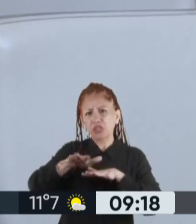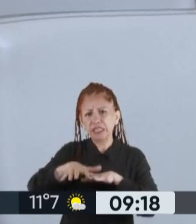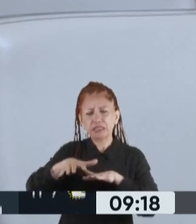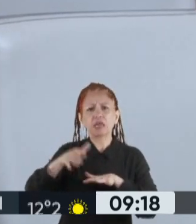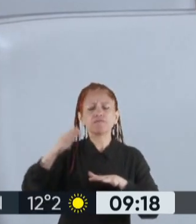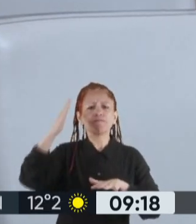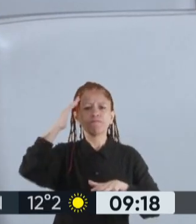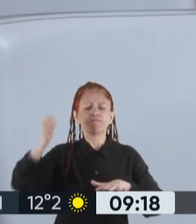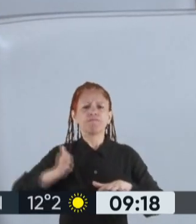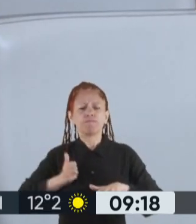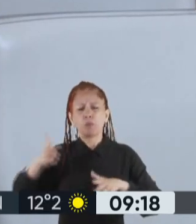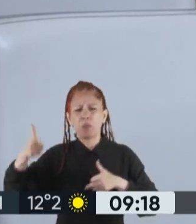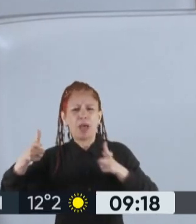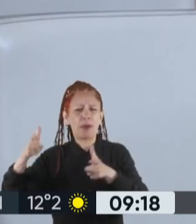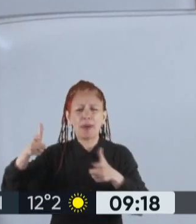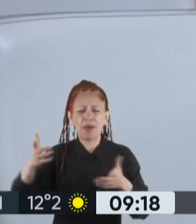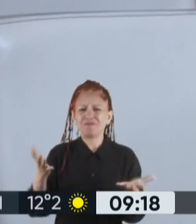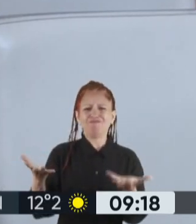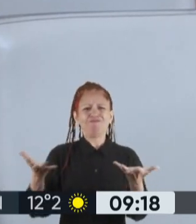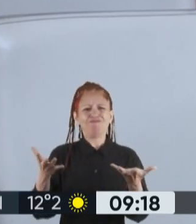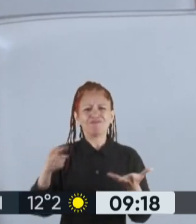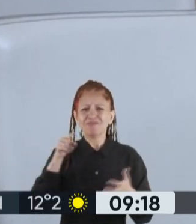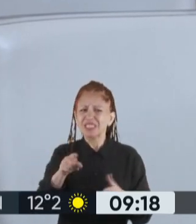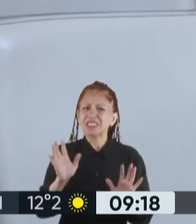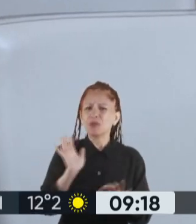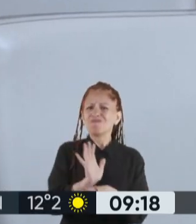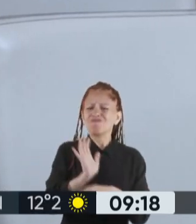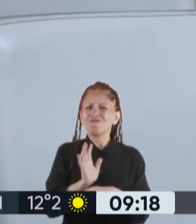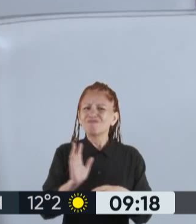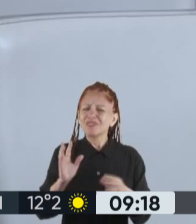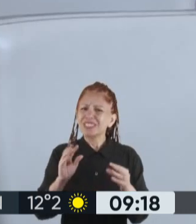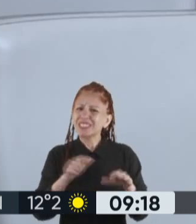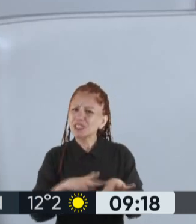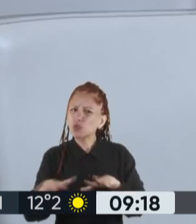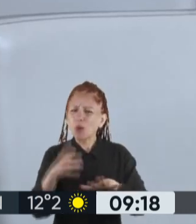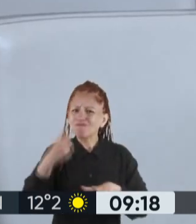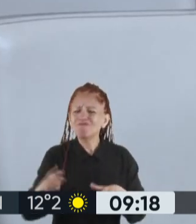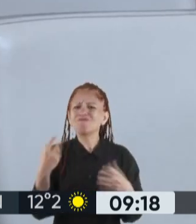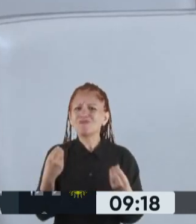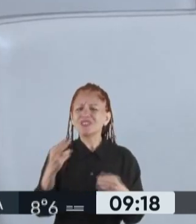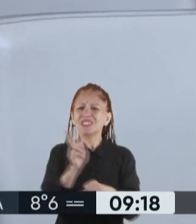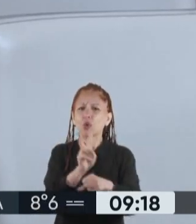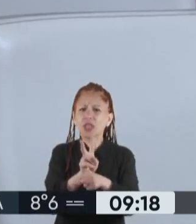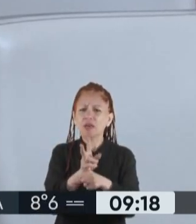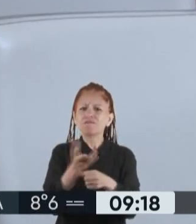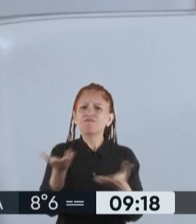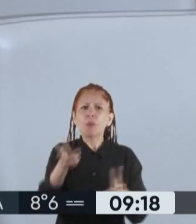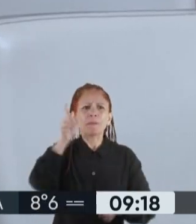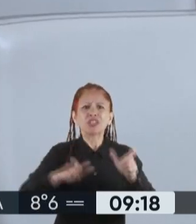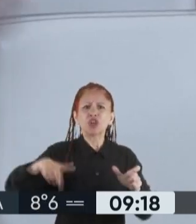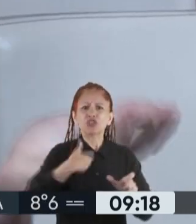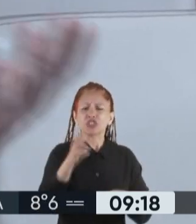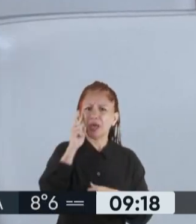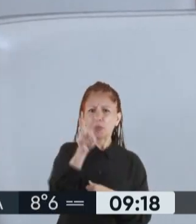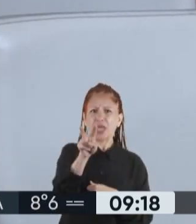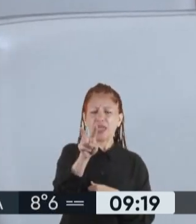bravas. No sé si es una especie de anomia en materia de seguridad o qué, pero el ciudadano de pie, ¿cómo se siente frente a eso, ¿no?